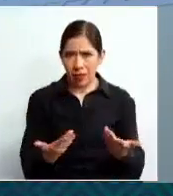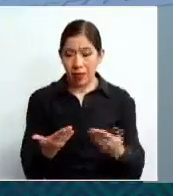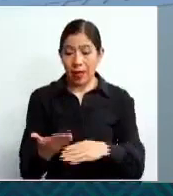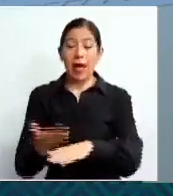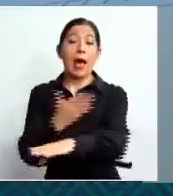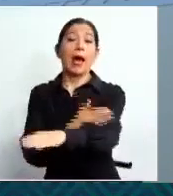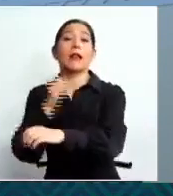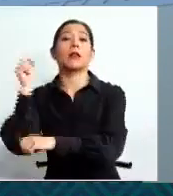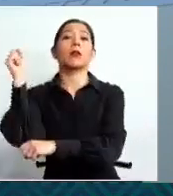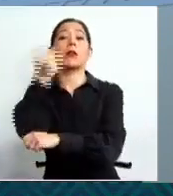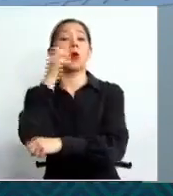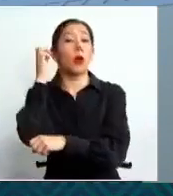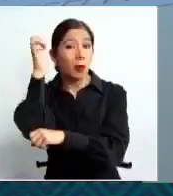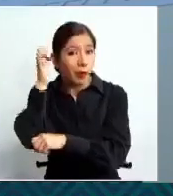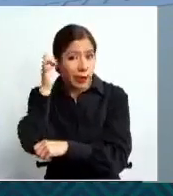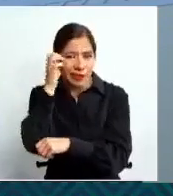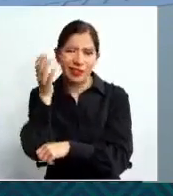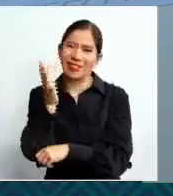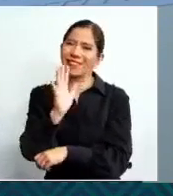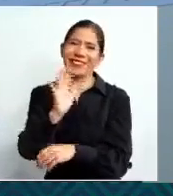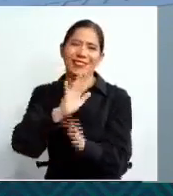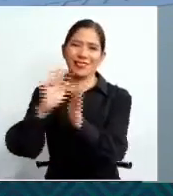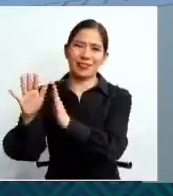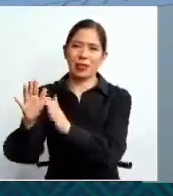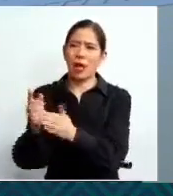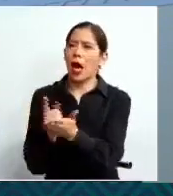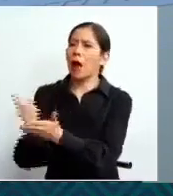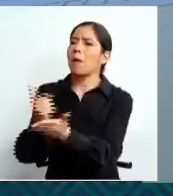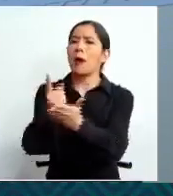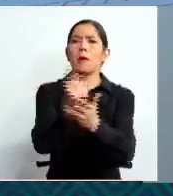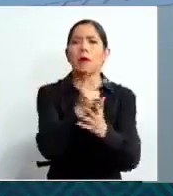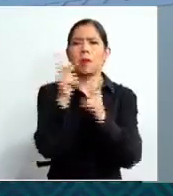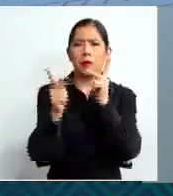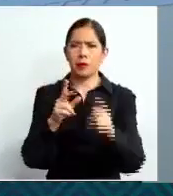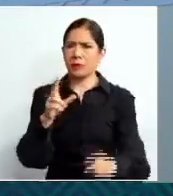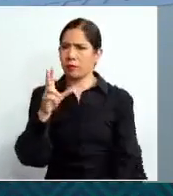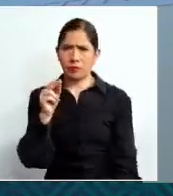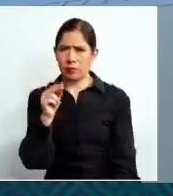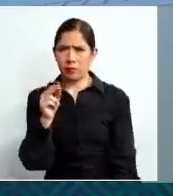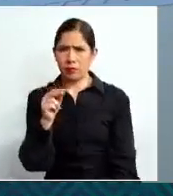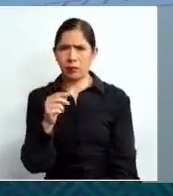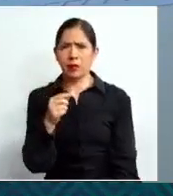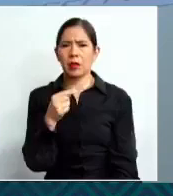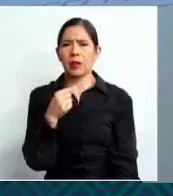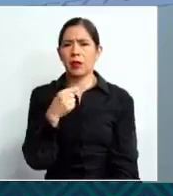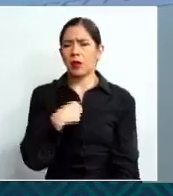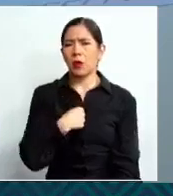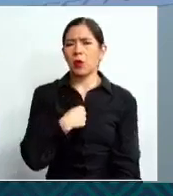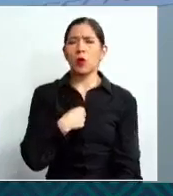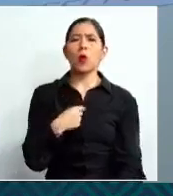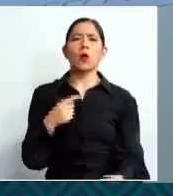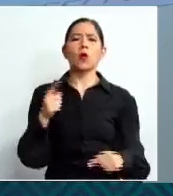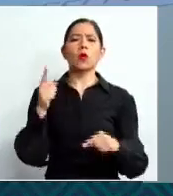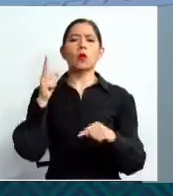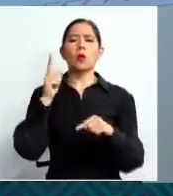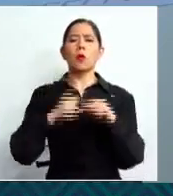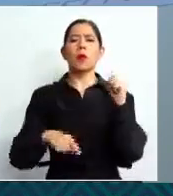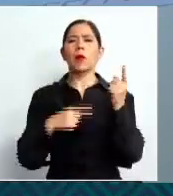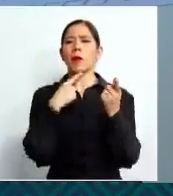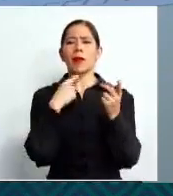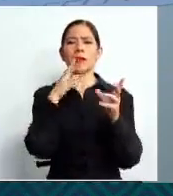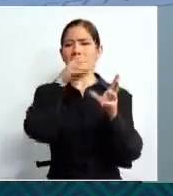no hay eso de amenazar a las personas. Si bien has hecho algunas declaraciones que yo no puedo entrar a lo que es el